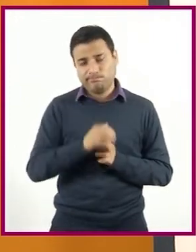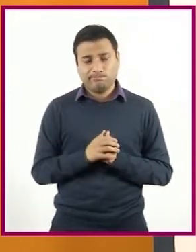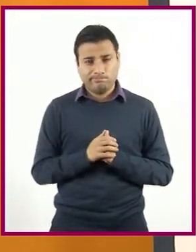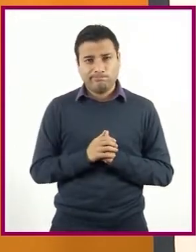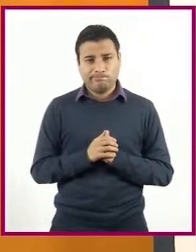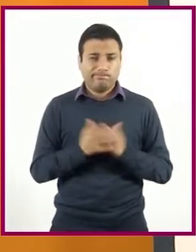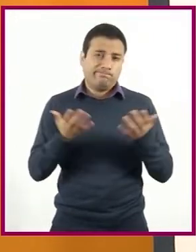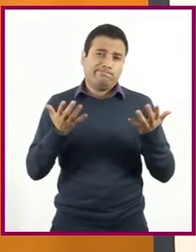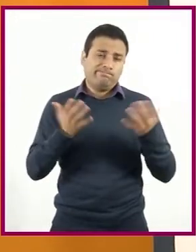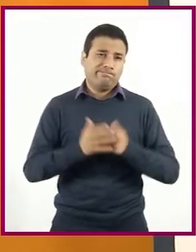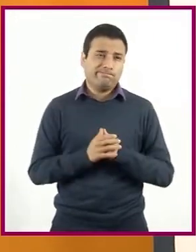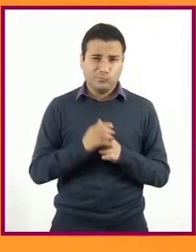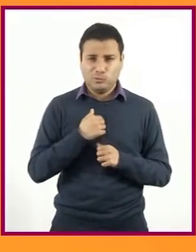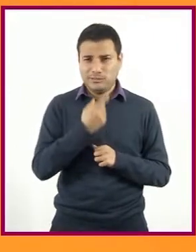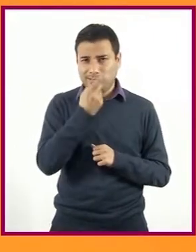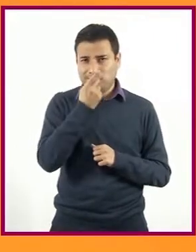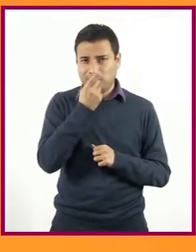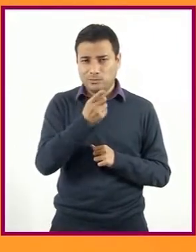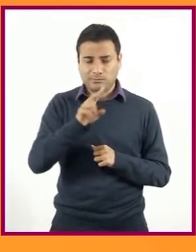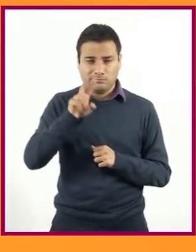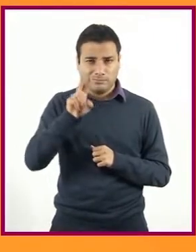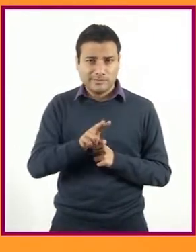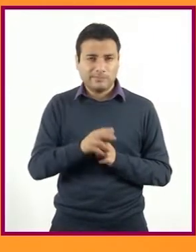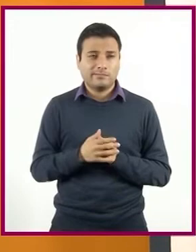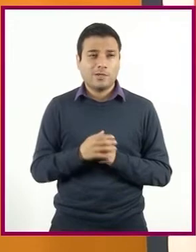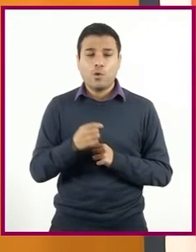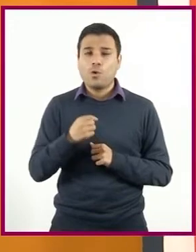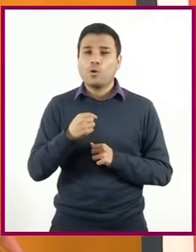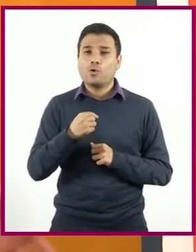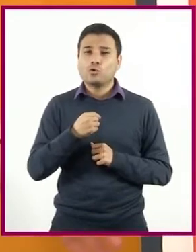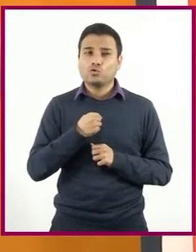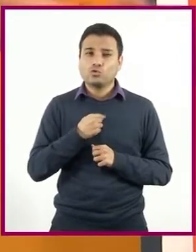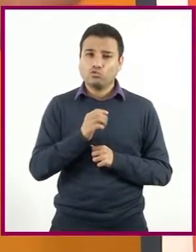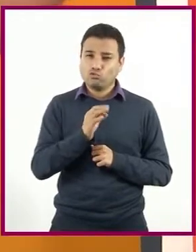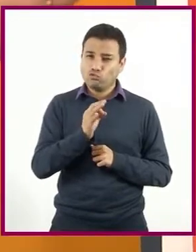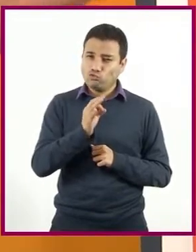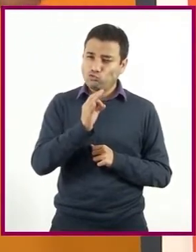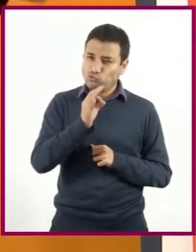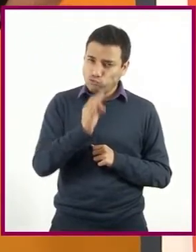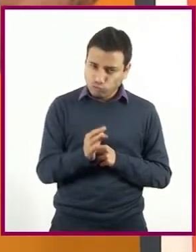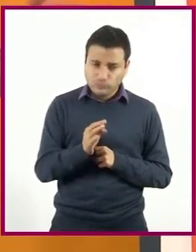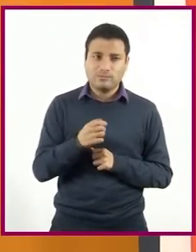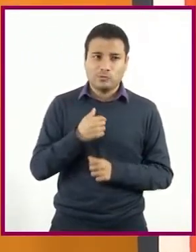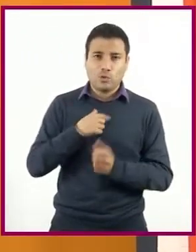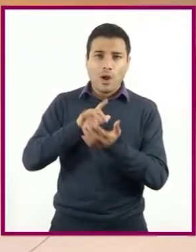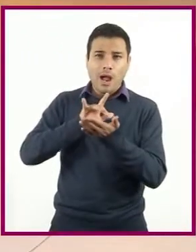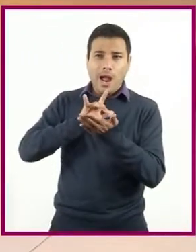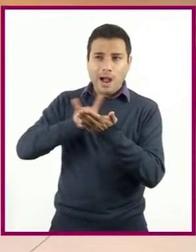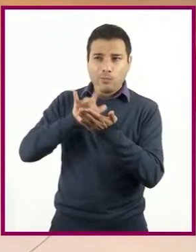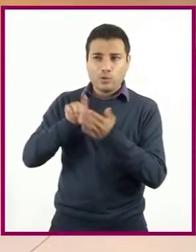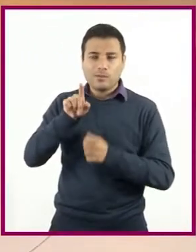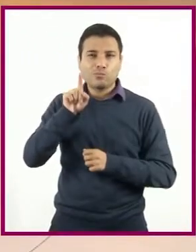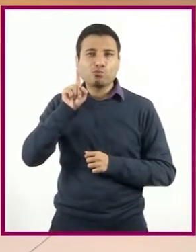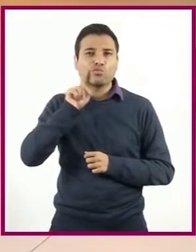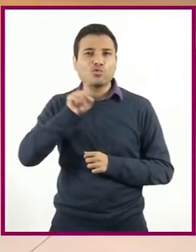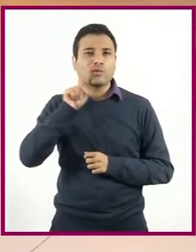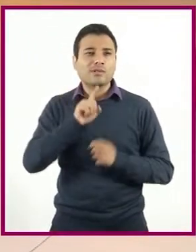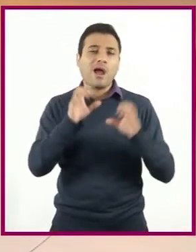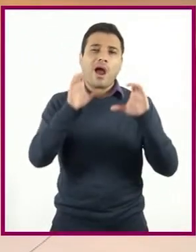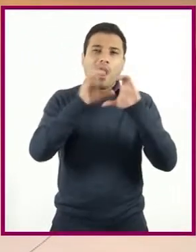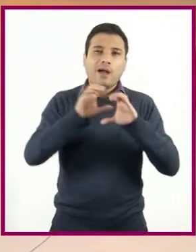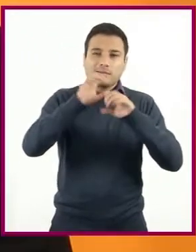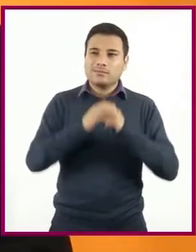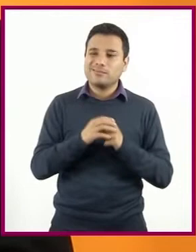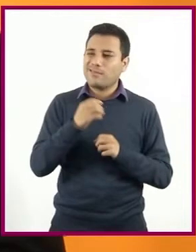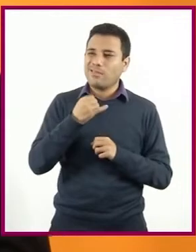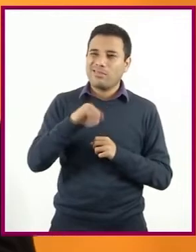Además, me atrevería a decir que yo soy parte fundamental de su inspiración. Usted es un embustero. Solo nos